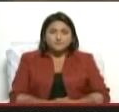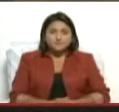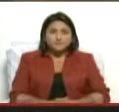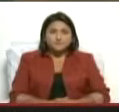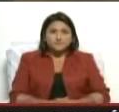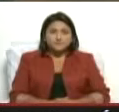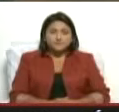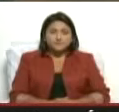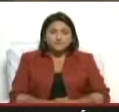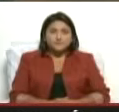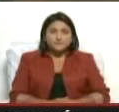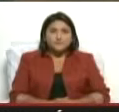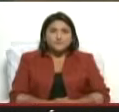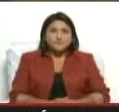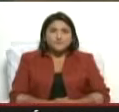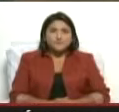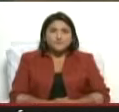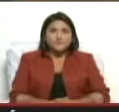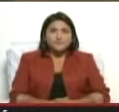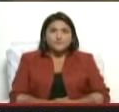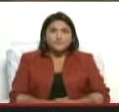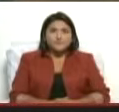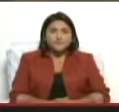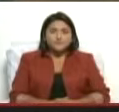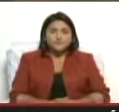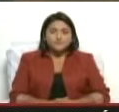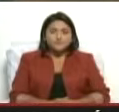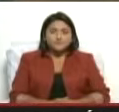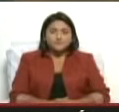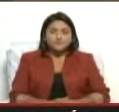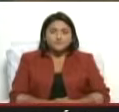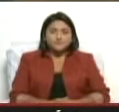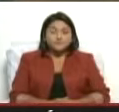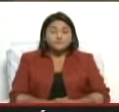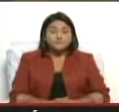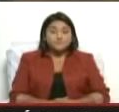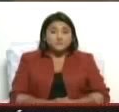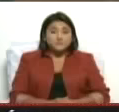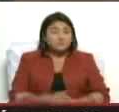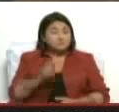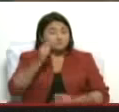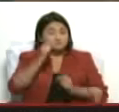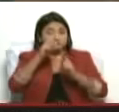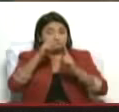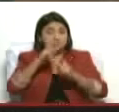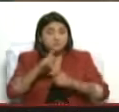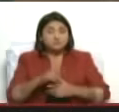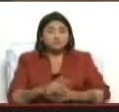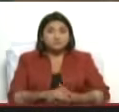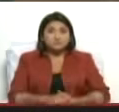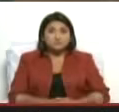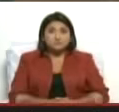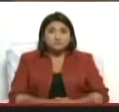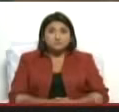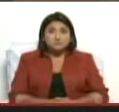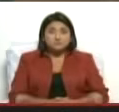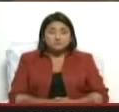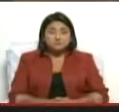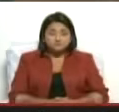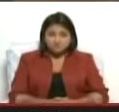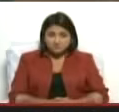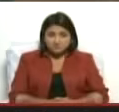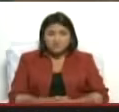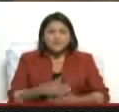respectiva condena es Es realmente sorprendente no que se que se